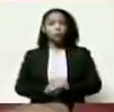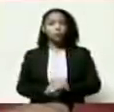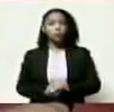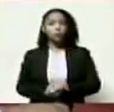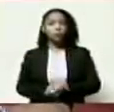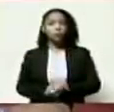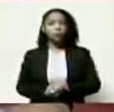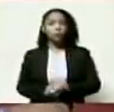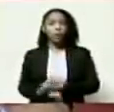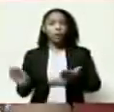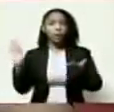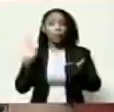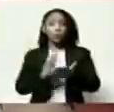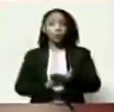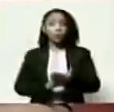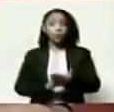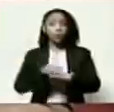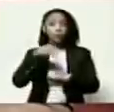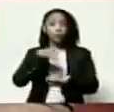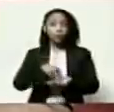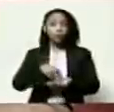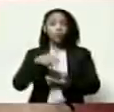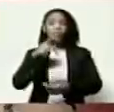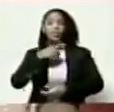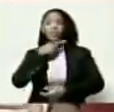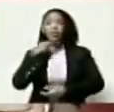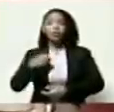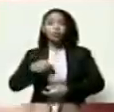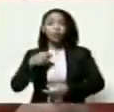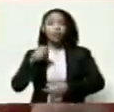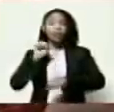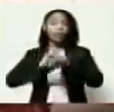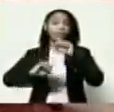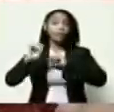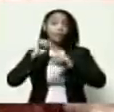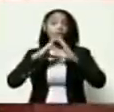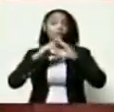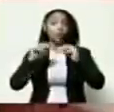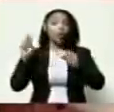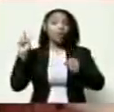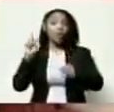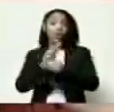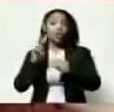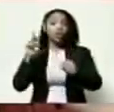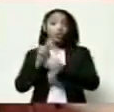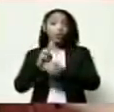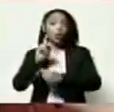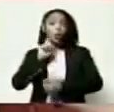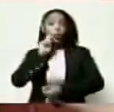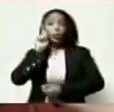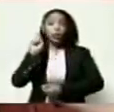La posición de Rusia de defenderse tiene que ver, bueno, con todas las violaciones de Ucrania